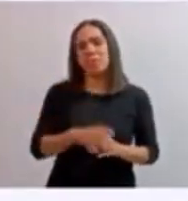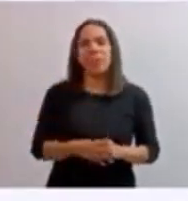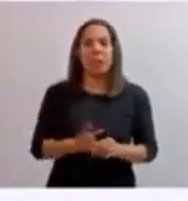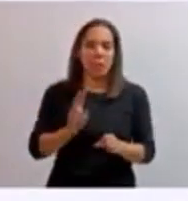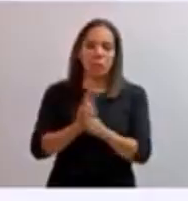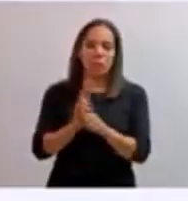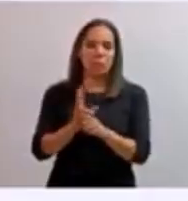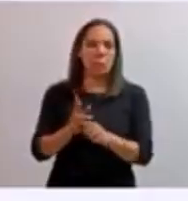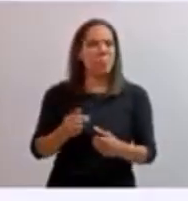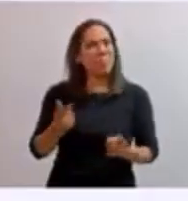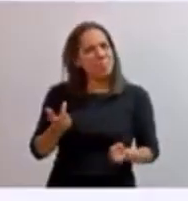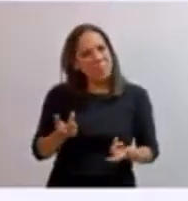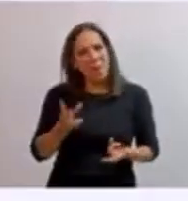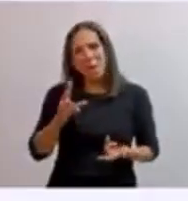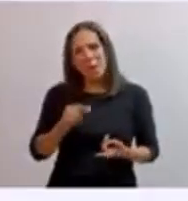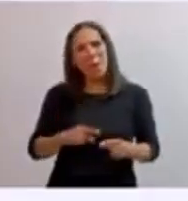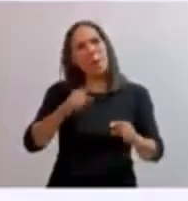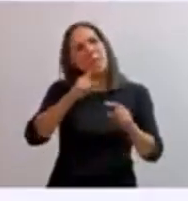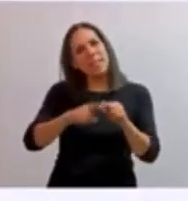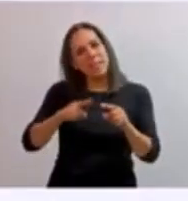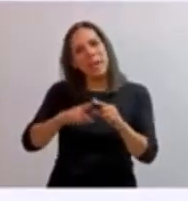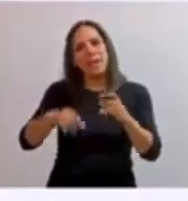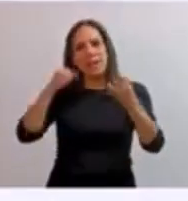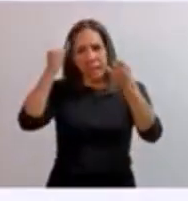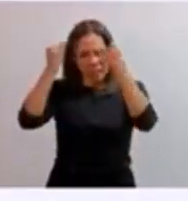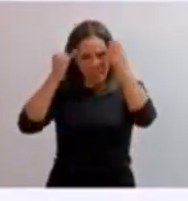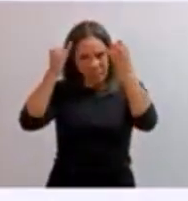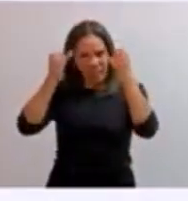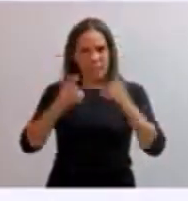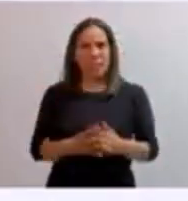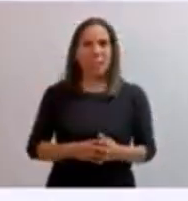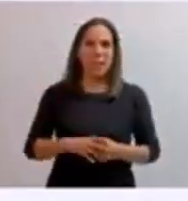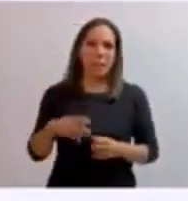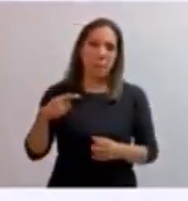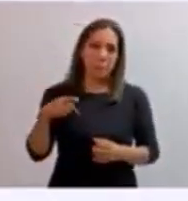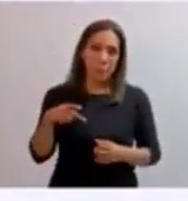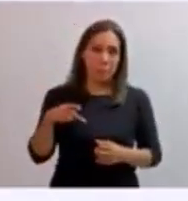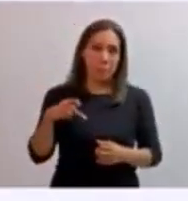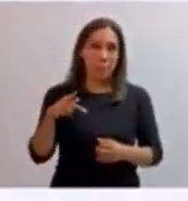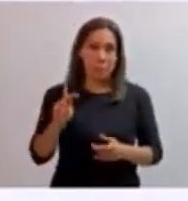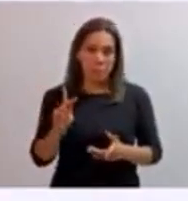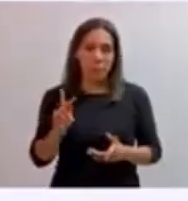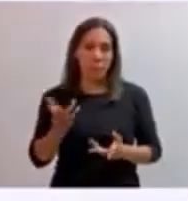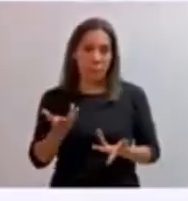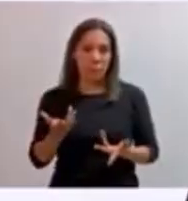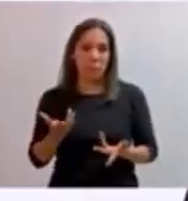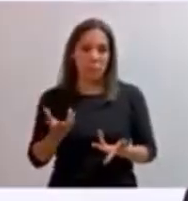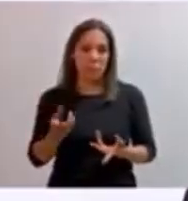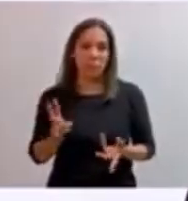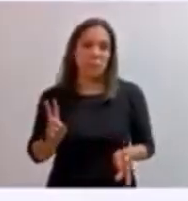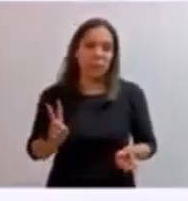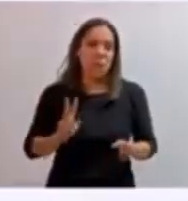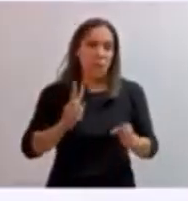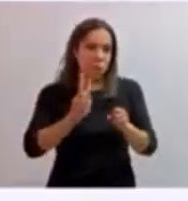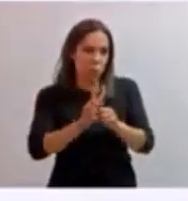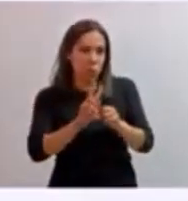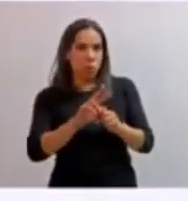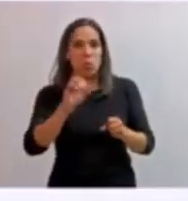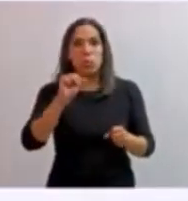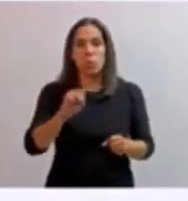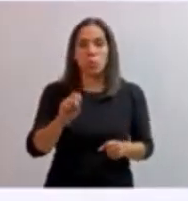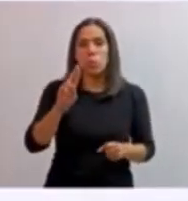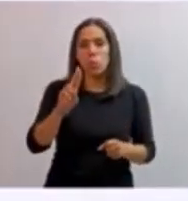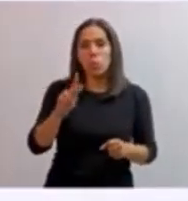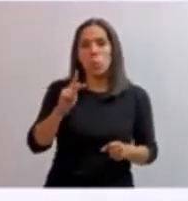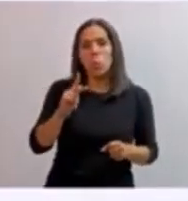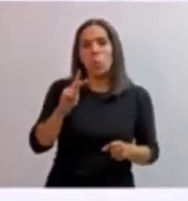idea que tenemos como de una función justamente supervisora con una